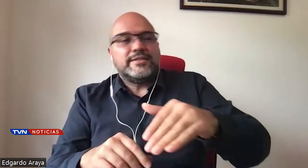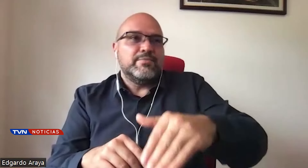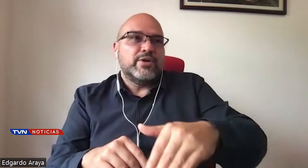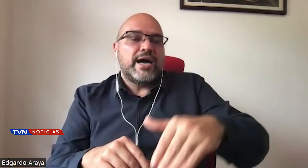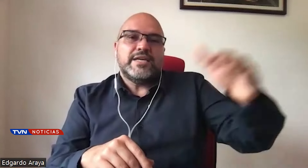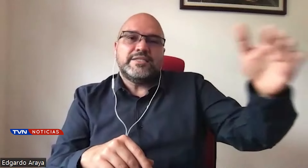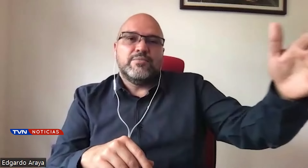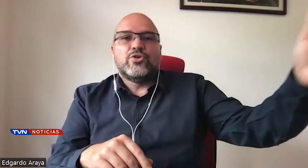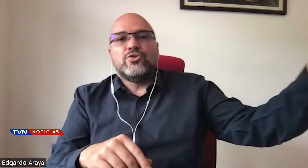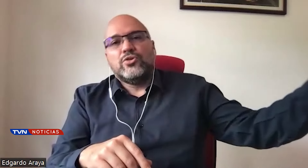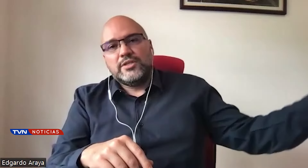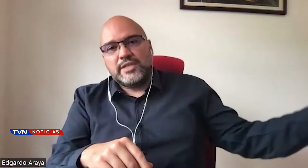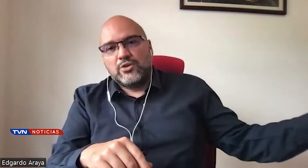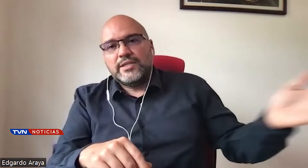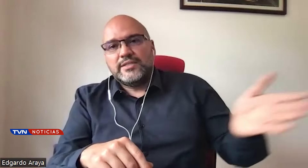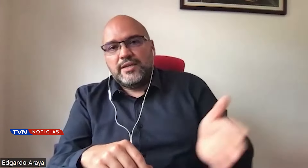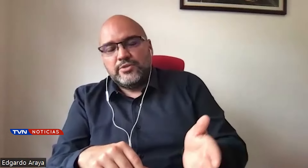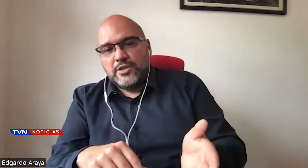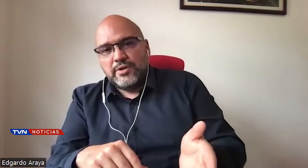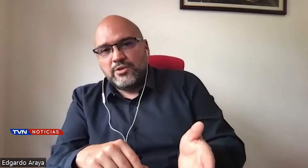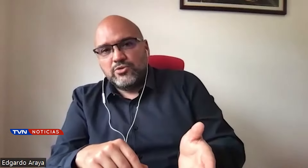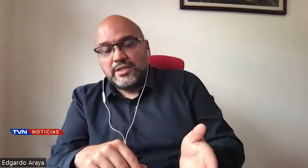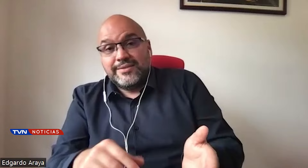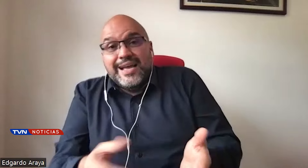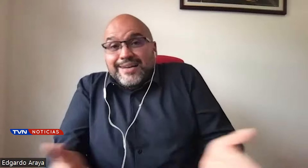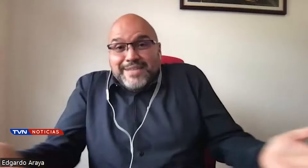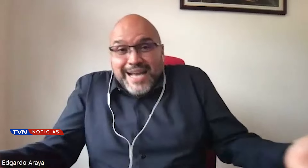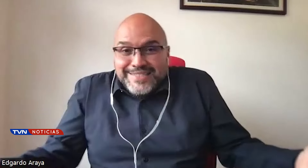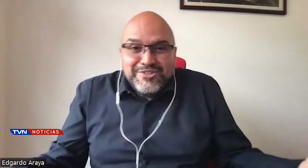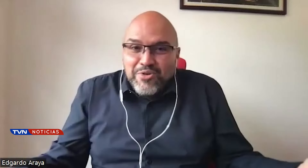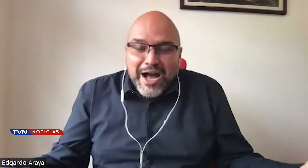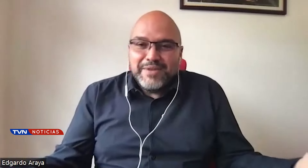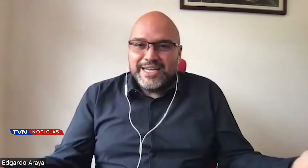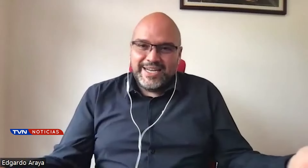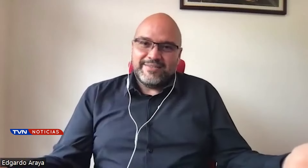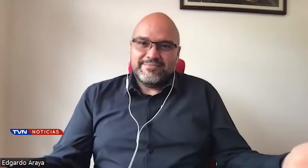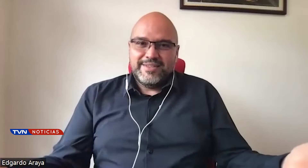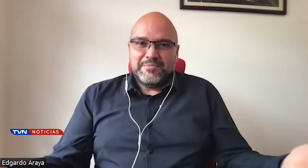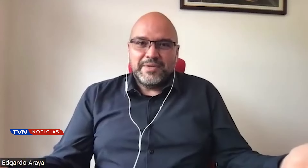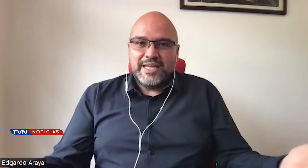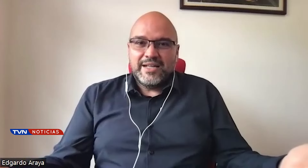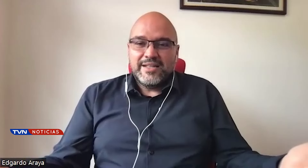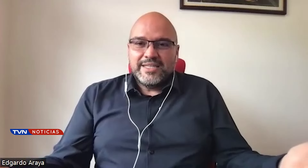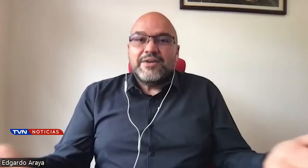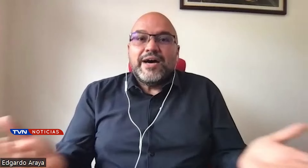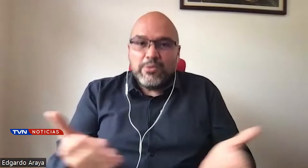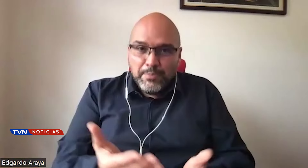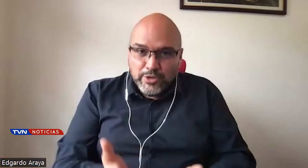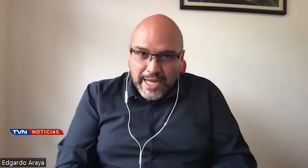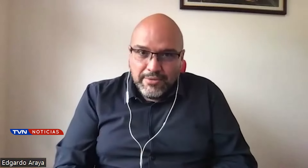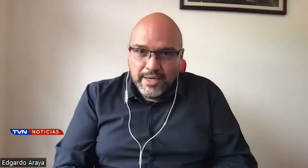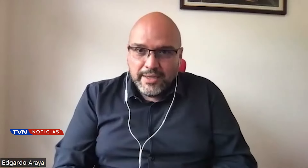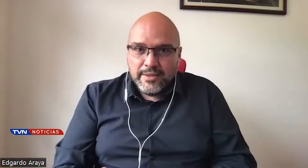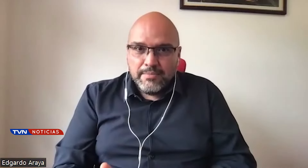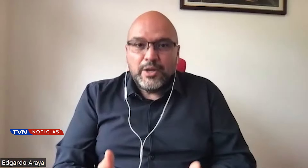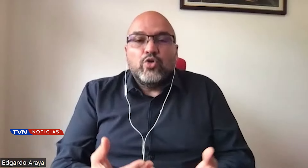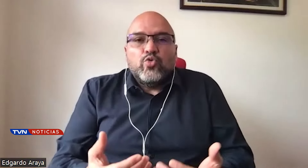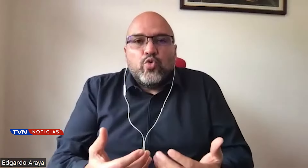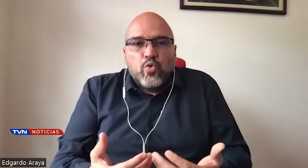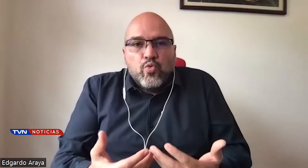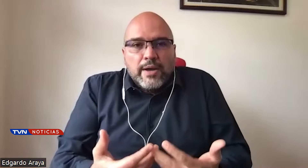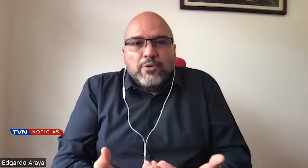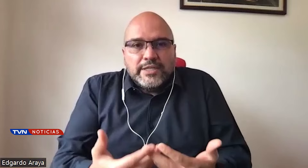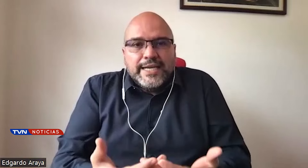esa zona entre Moravia, Chamorro, Llano Verde y Cruzita. De así no hay manera, ¿verdad? Llevar agua potable,